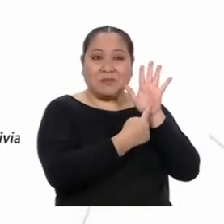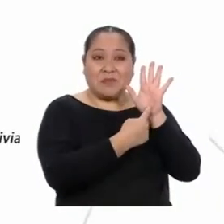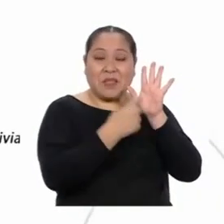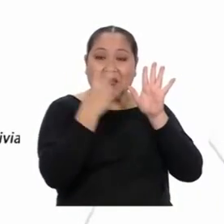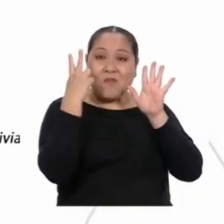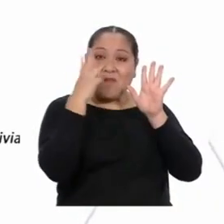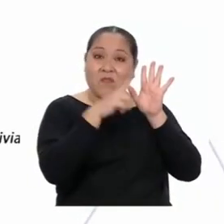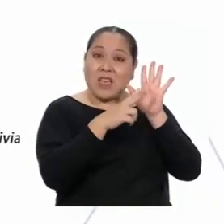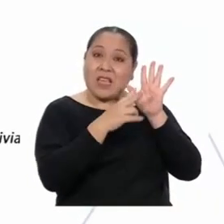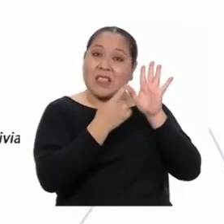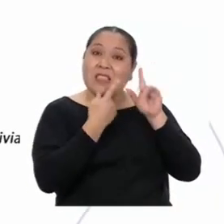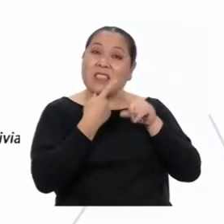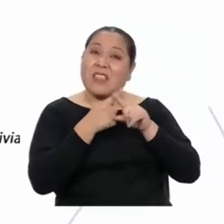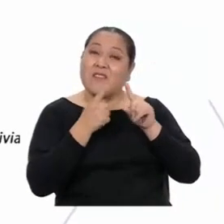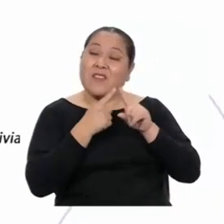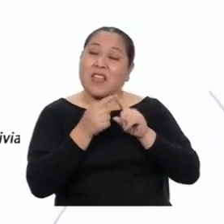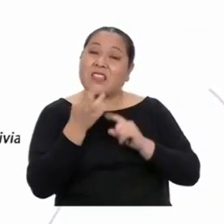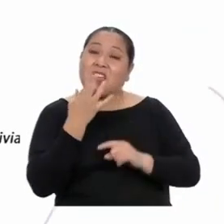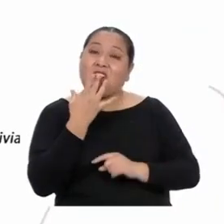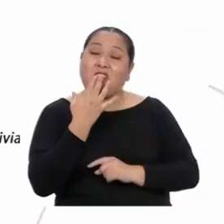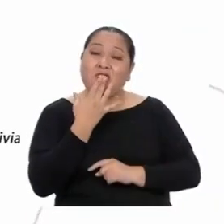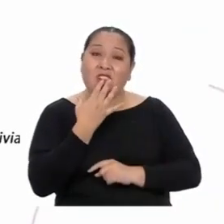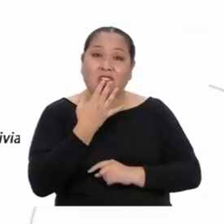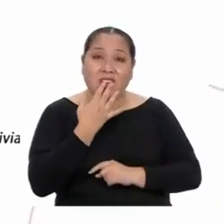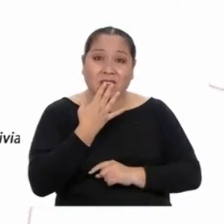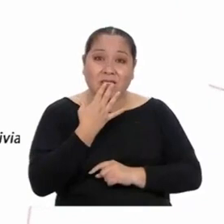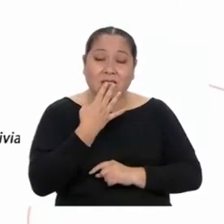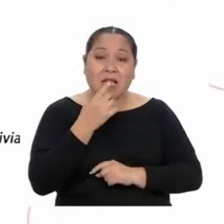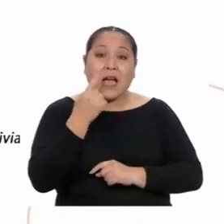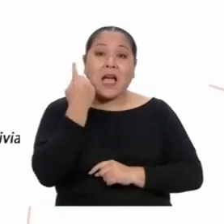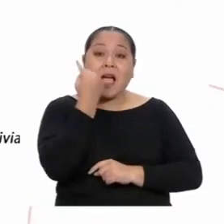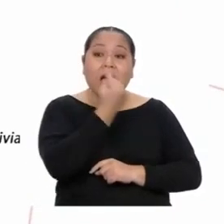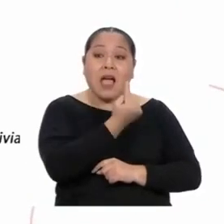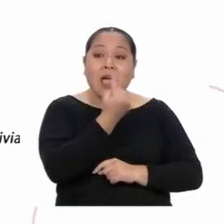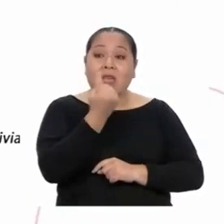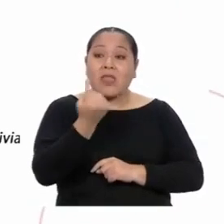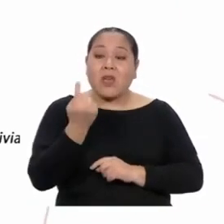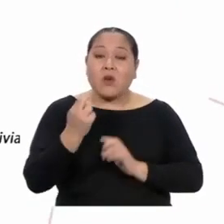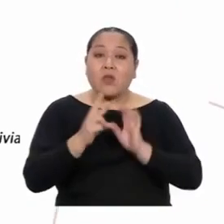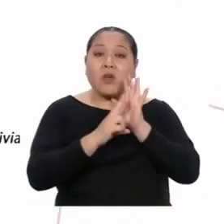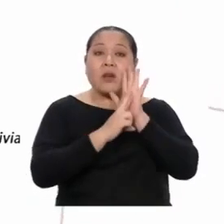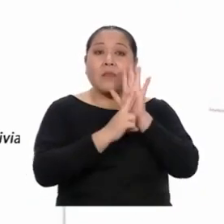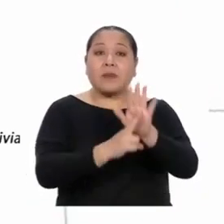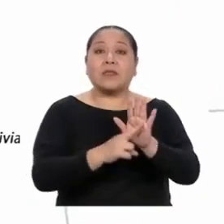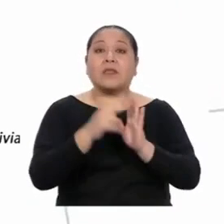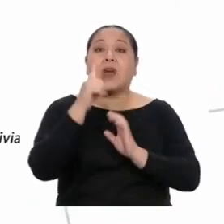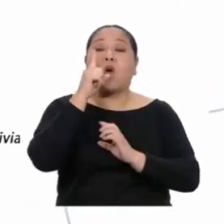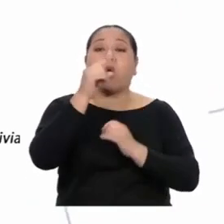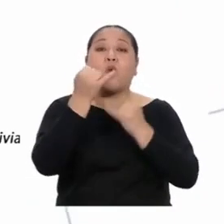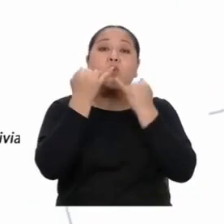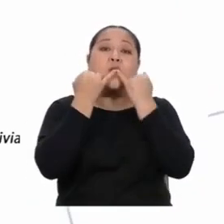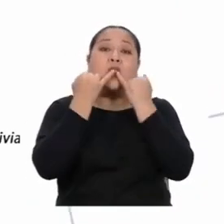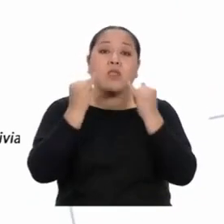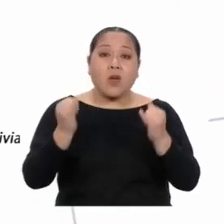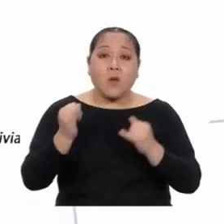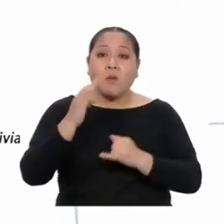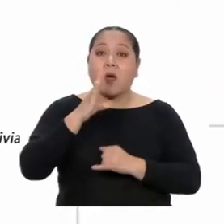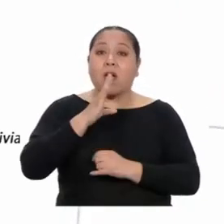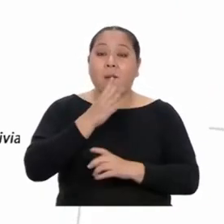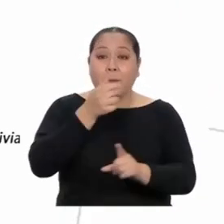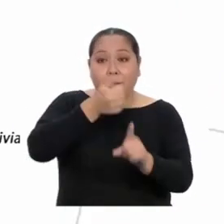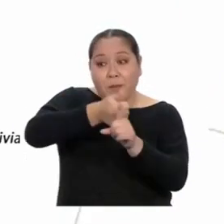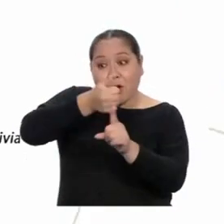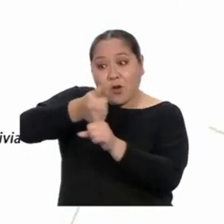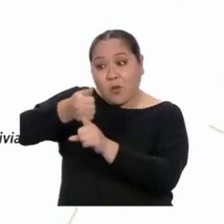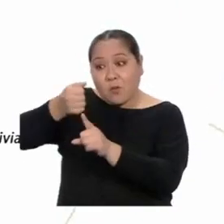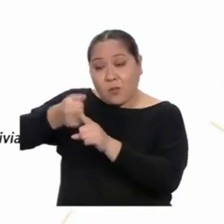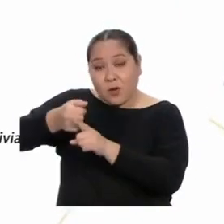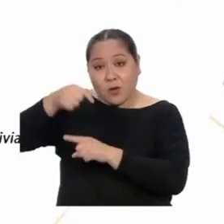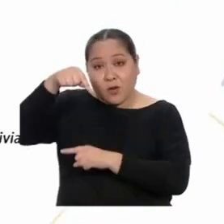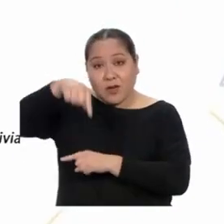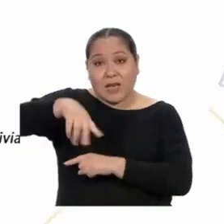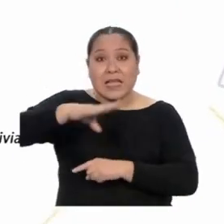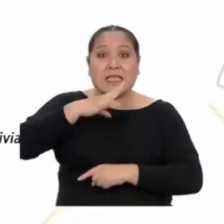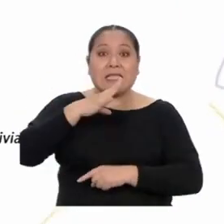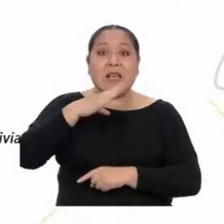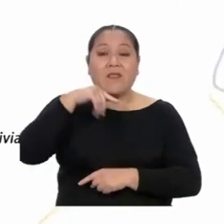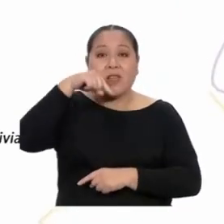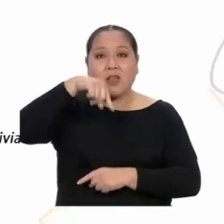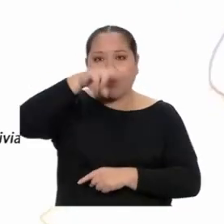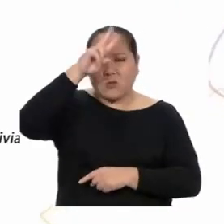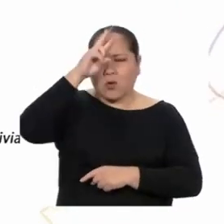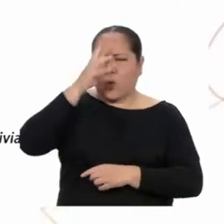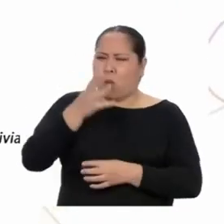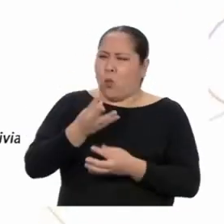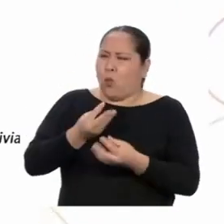esos colores? Cada uno de ellos representa a un idioma nativo que se habla en el Perú. ¿Cuánta